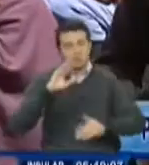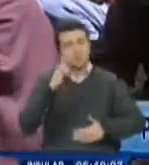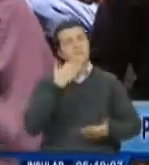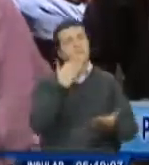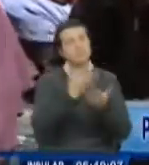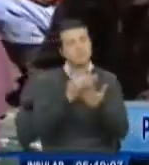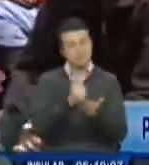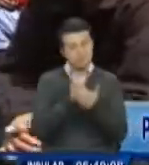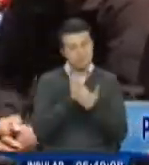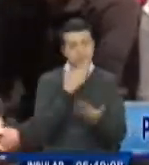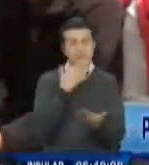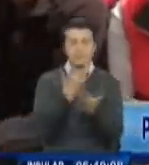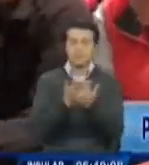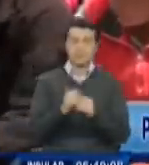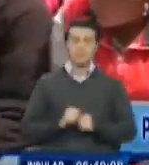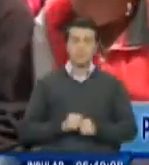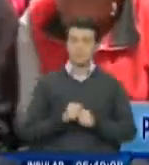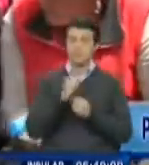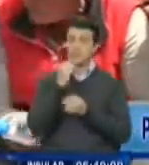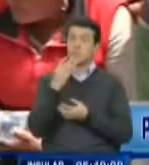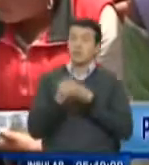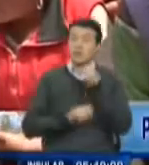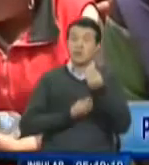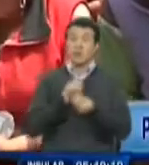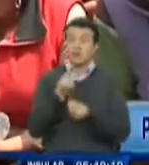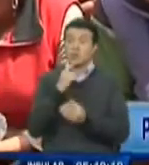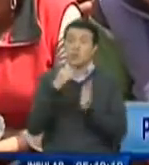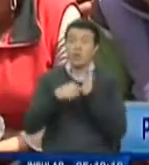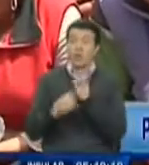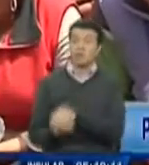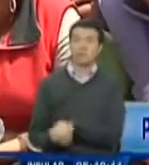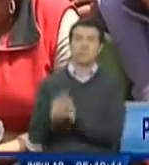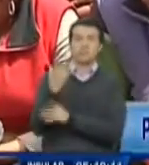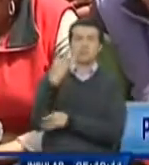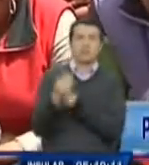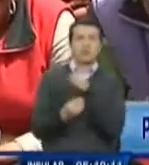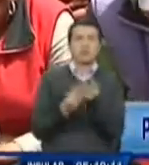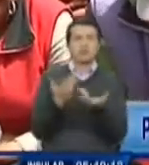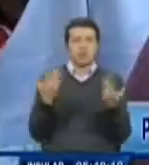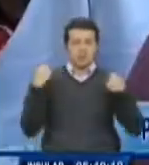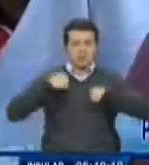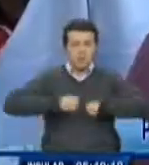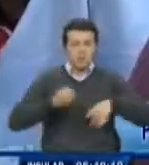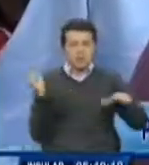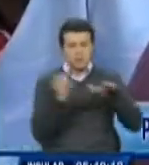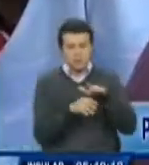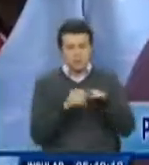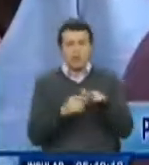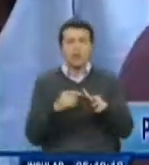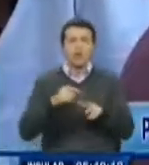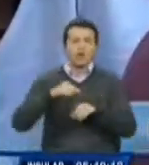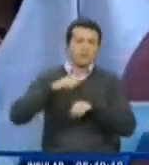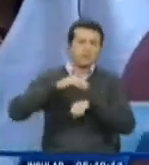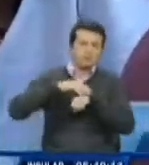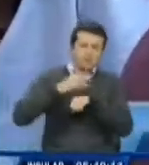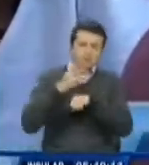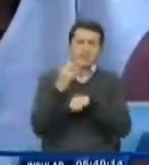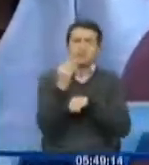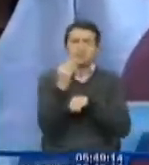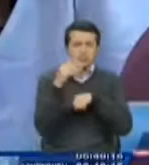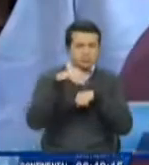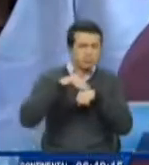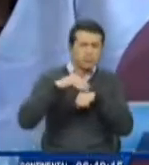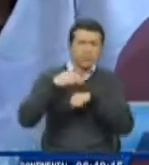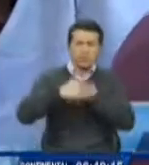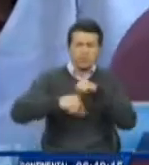veces pero además información de cómo reaccionar hay que disponer en la mochila de emergencia alcohol algodón vendas